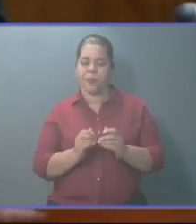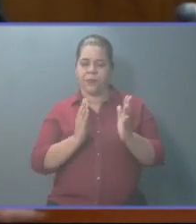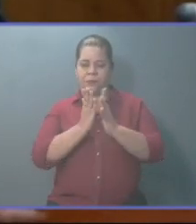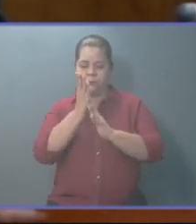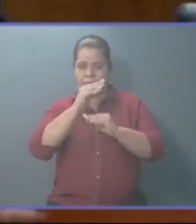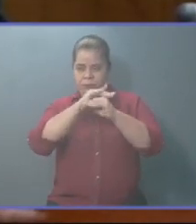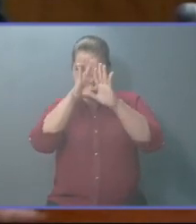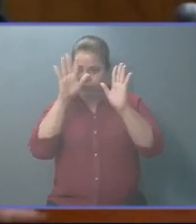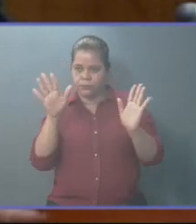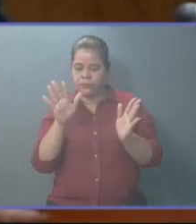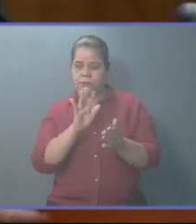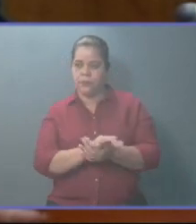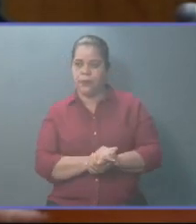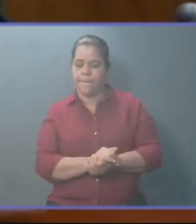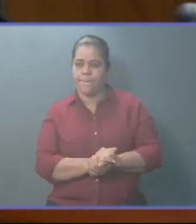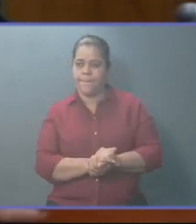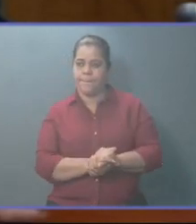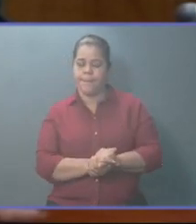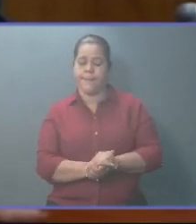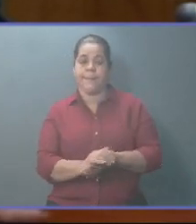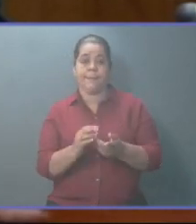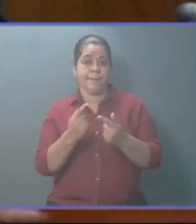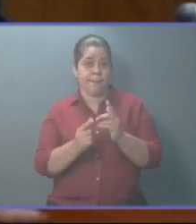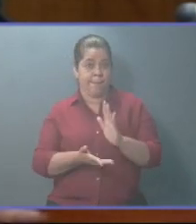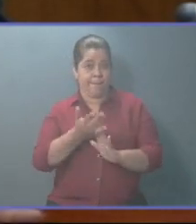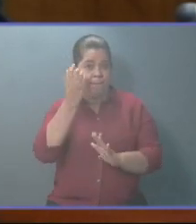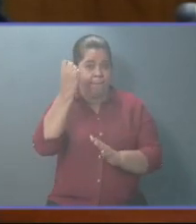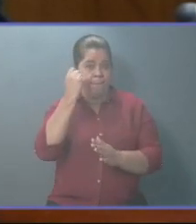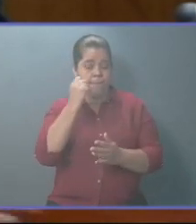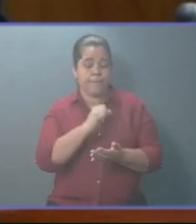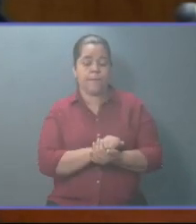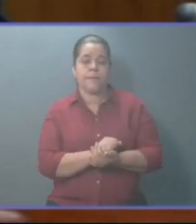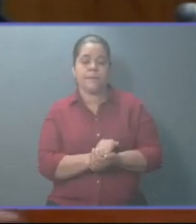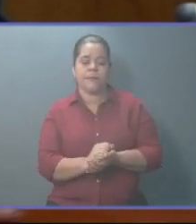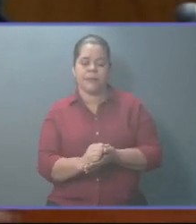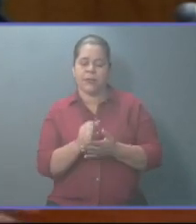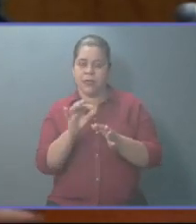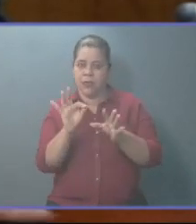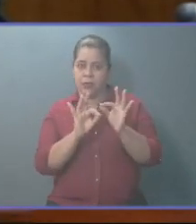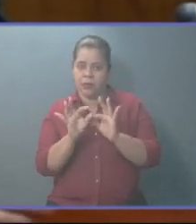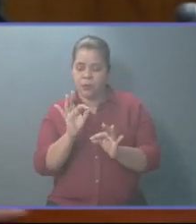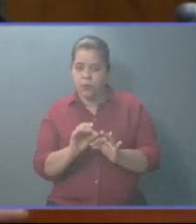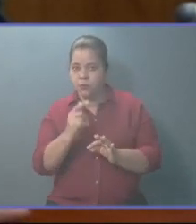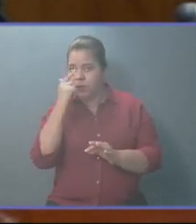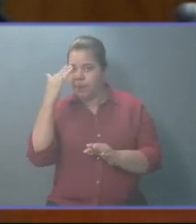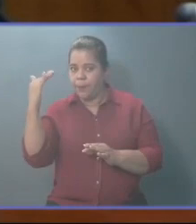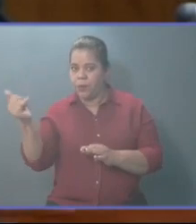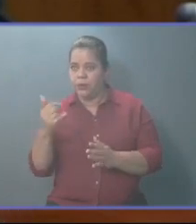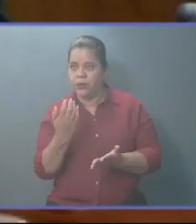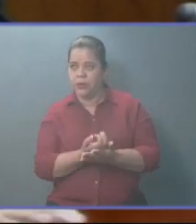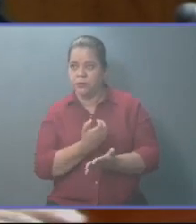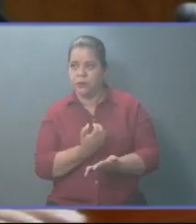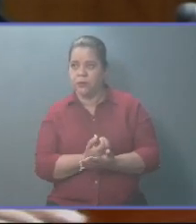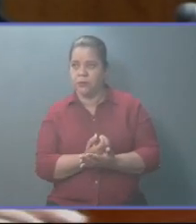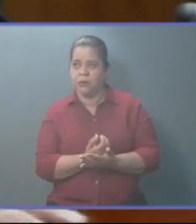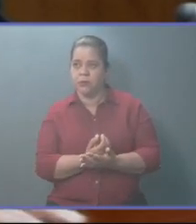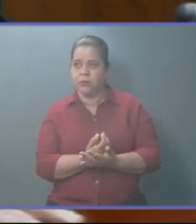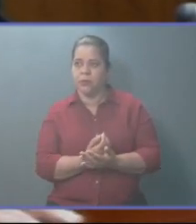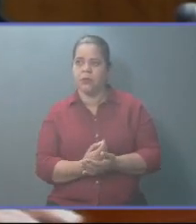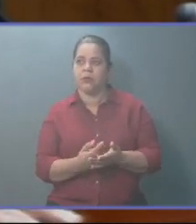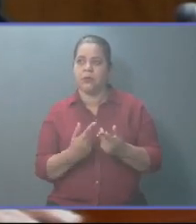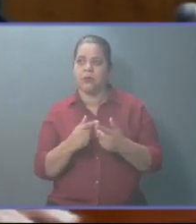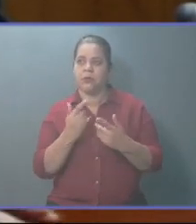transparencia, pero sobre todo orientados a aquellas medidas de política económica, acompañados de medidas de política